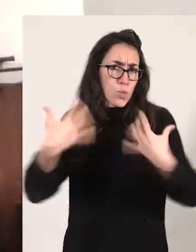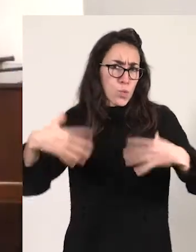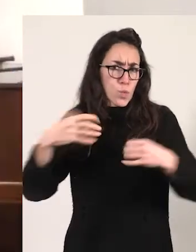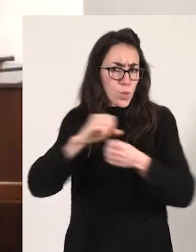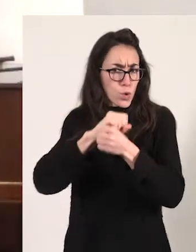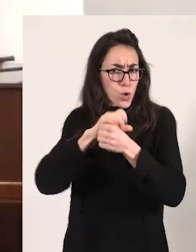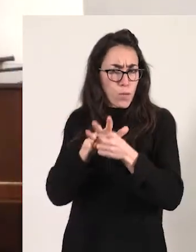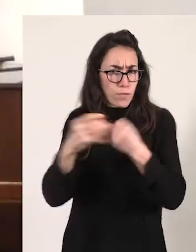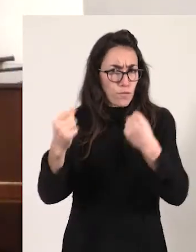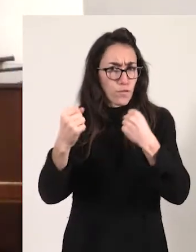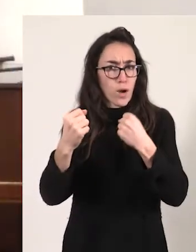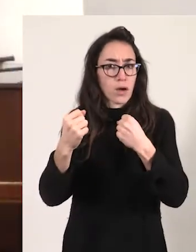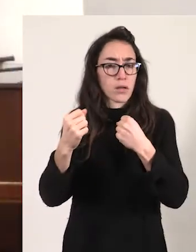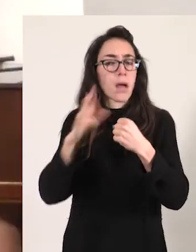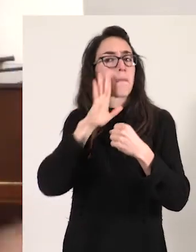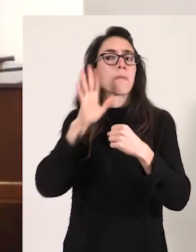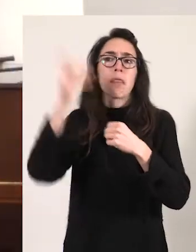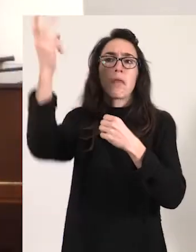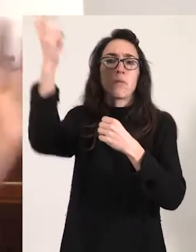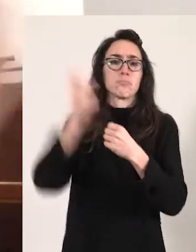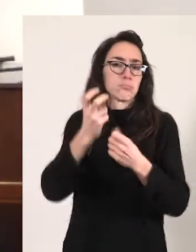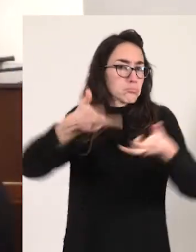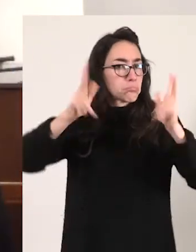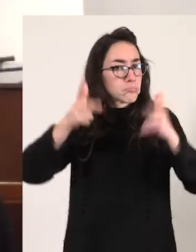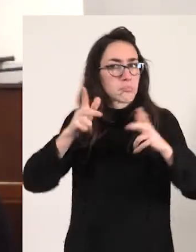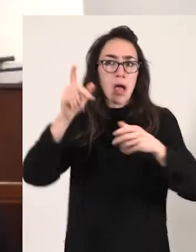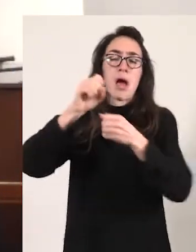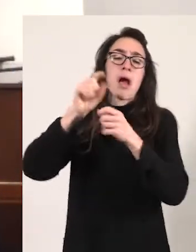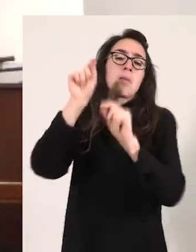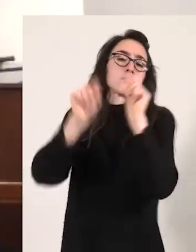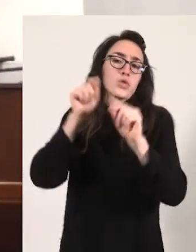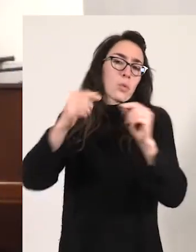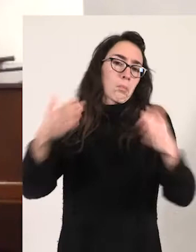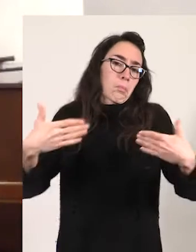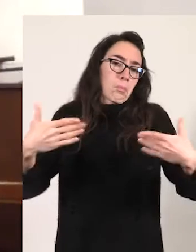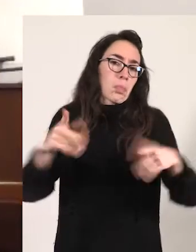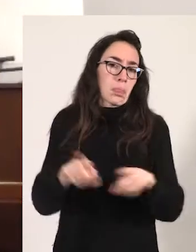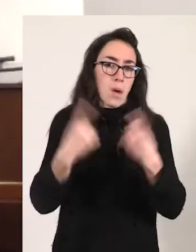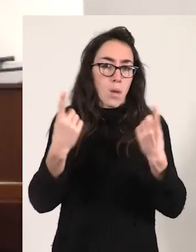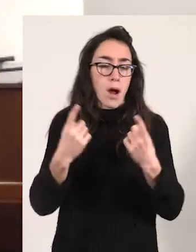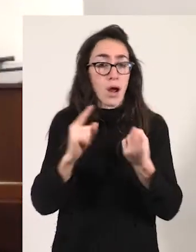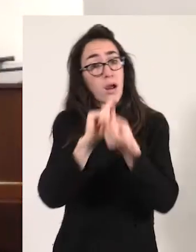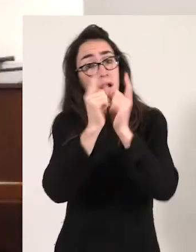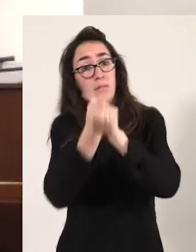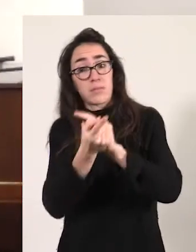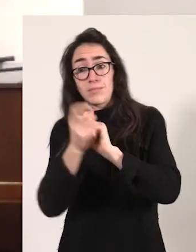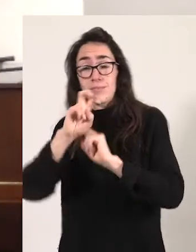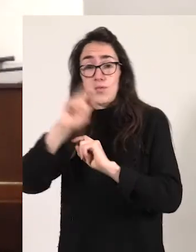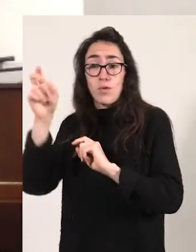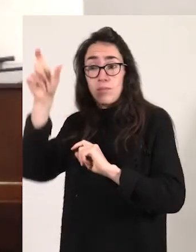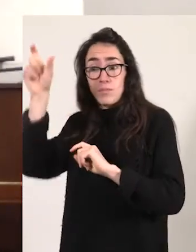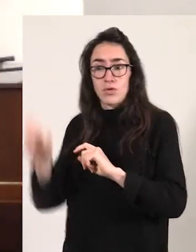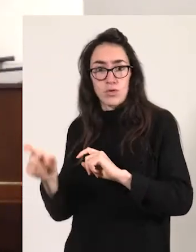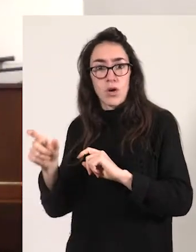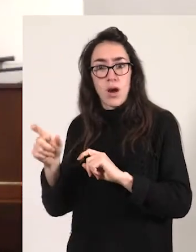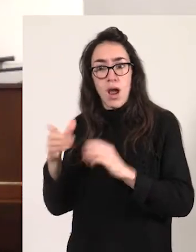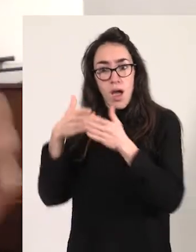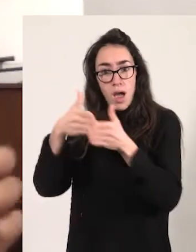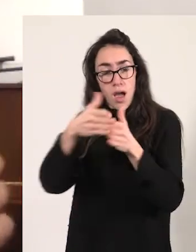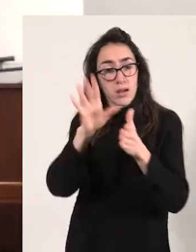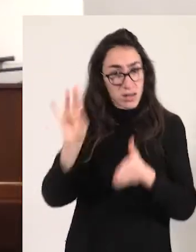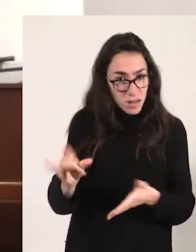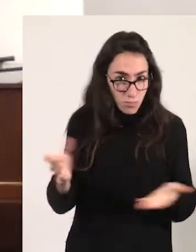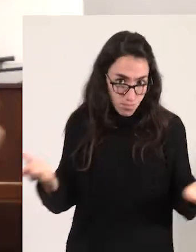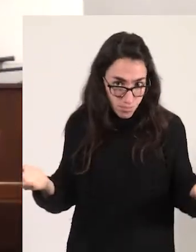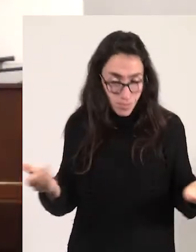ha habido una situación bastante complicada, no puede traer de ninguna de las maneras virus y sin embargo alguien que viene del sur global sí.